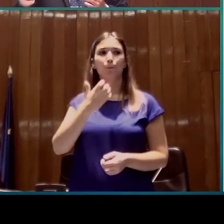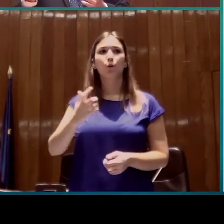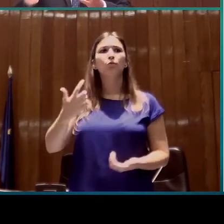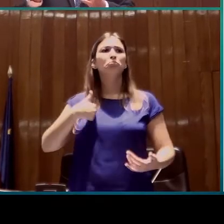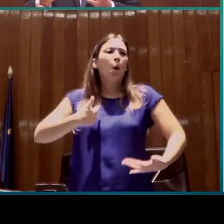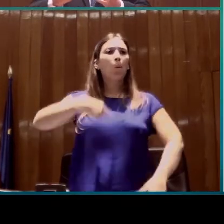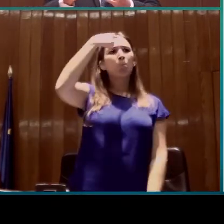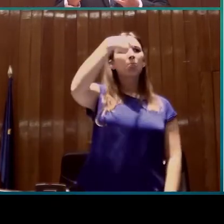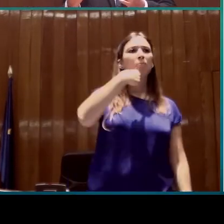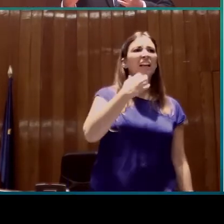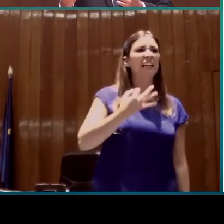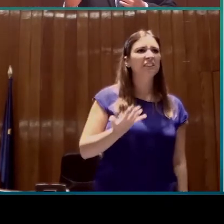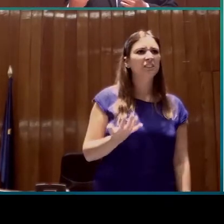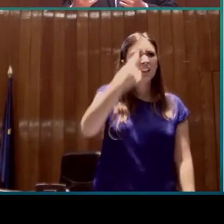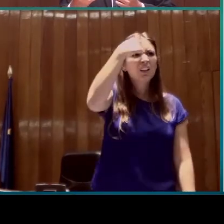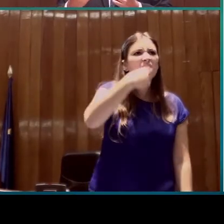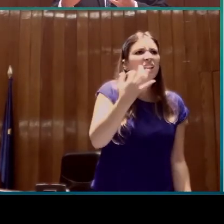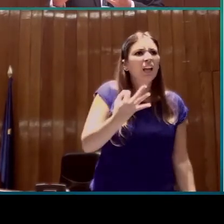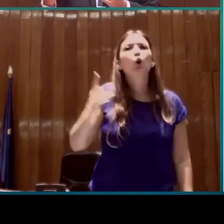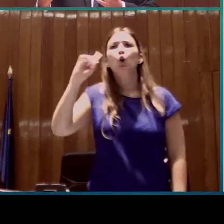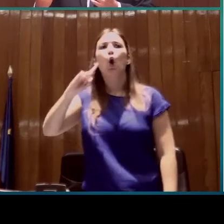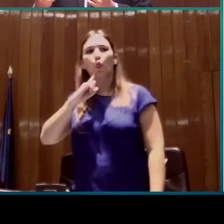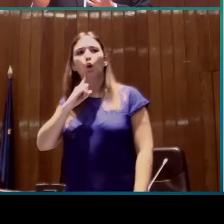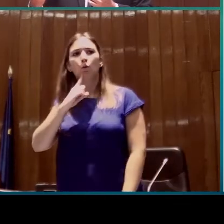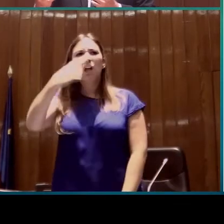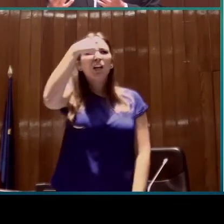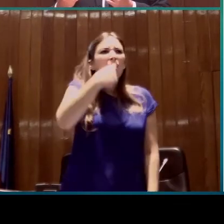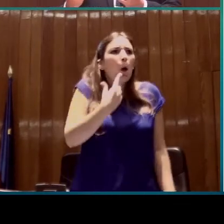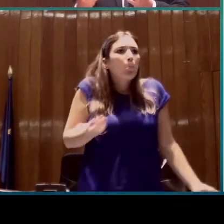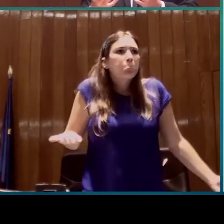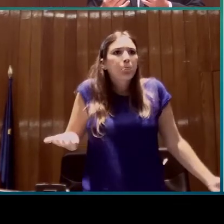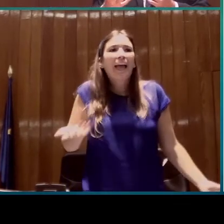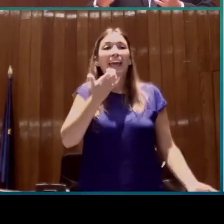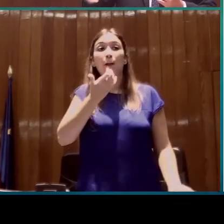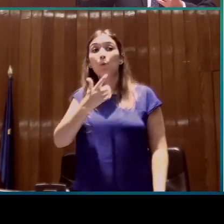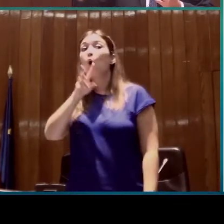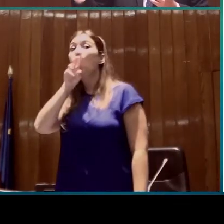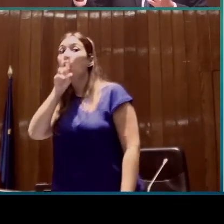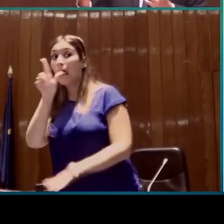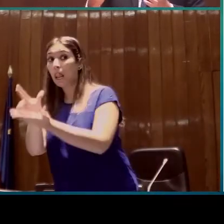eso no existe. Es lo mismo que en la lengua hablada, si en lugar de decir